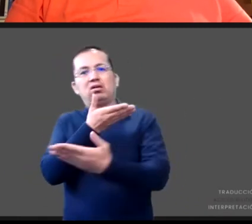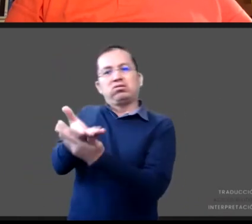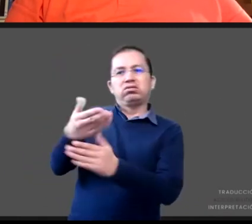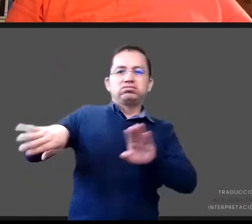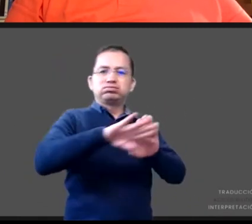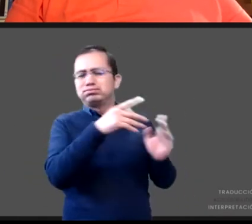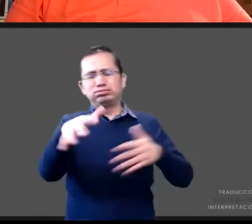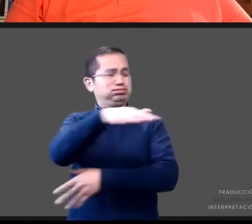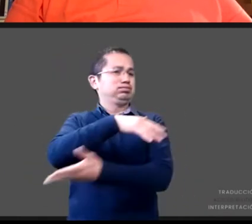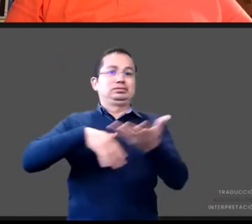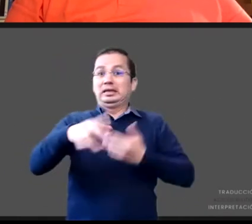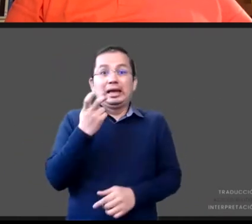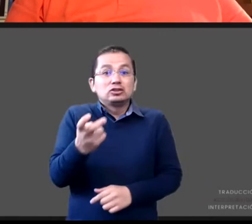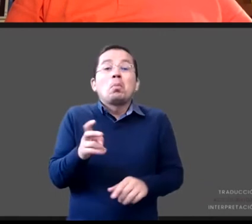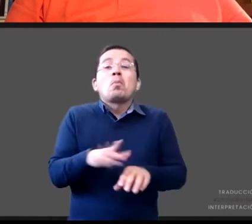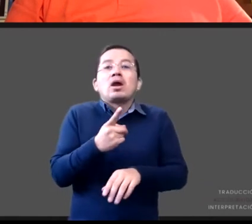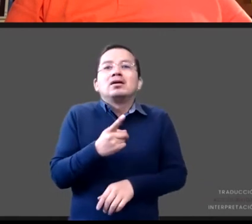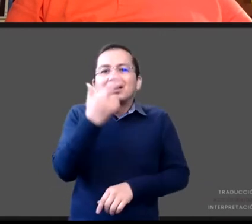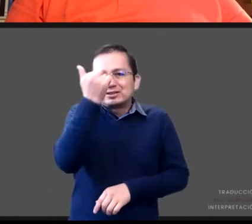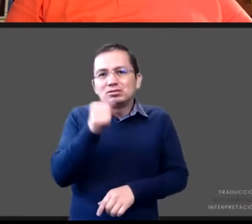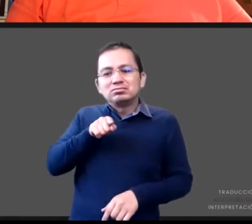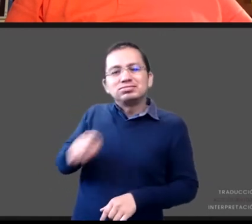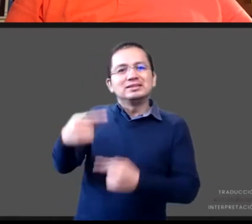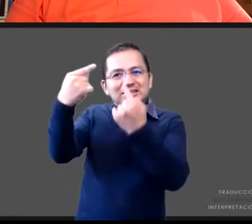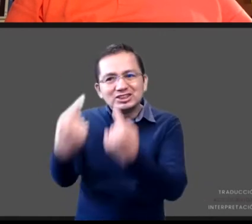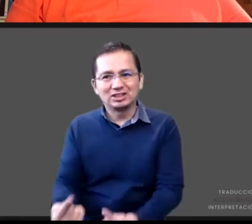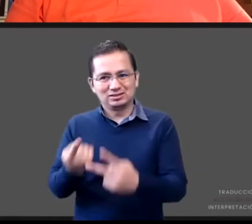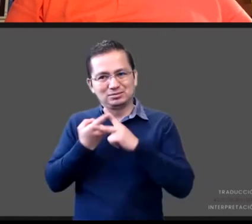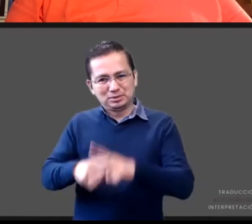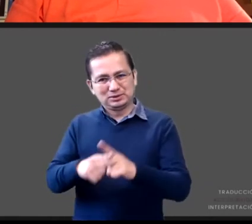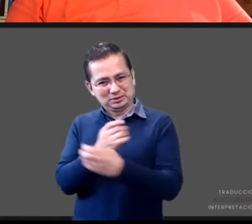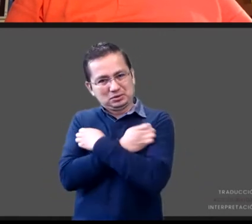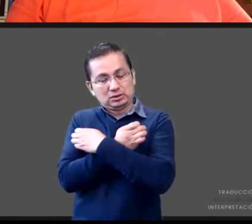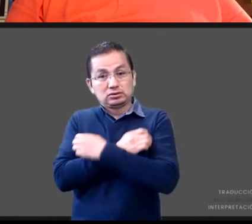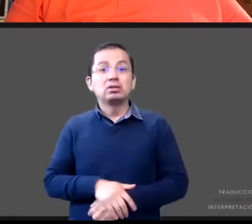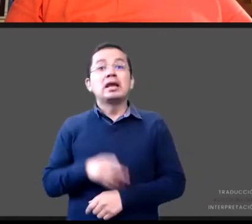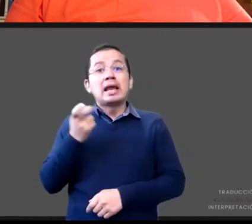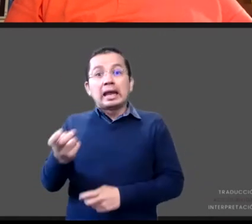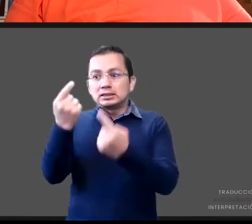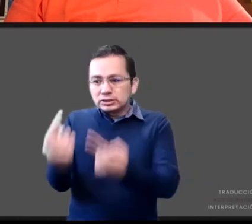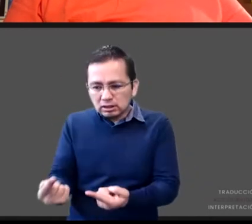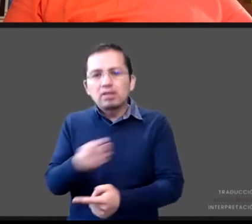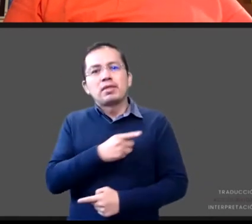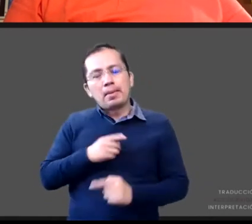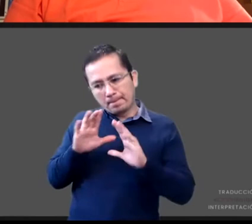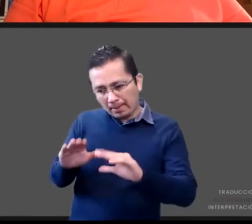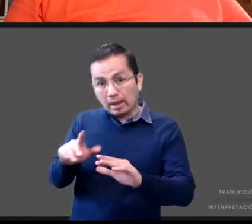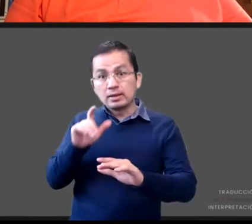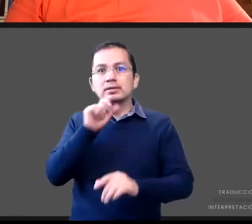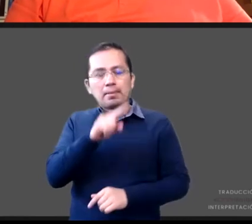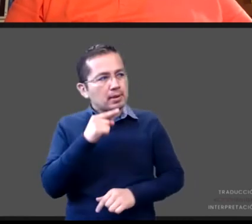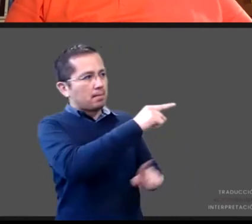que básicamente es acompañar y darle a los padres y madres herramientas para la reflexión y para la crianza con ternura, ¿no?